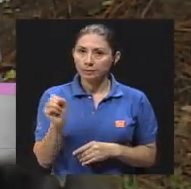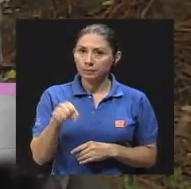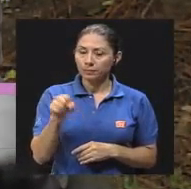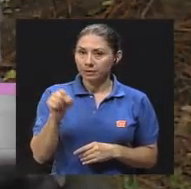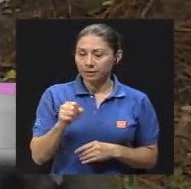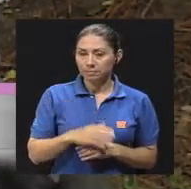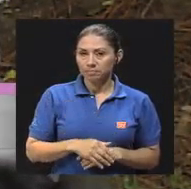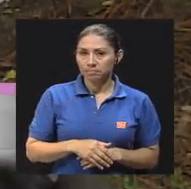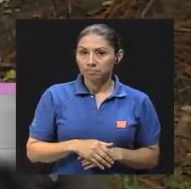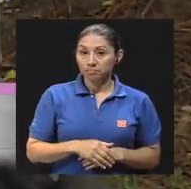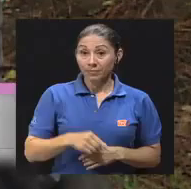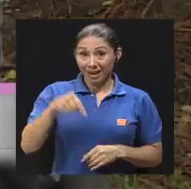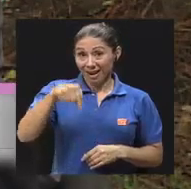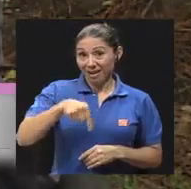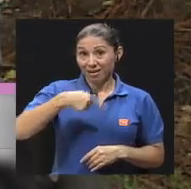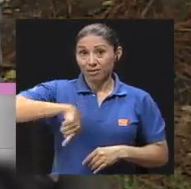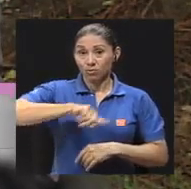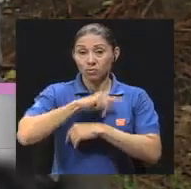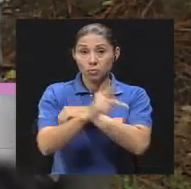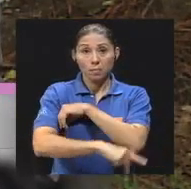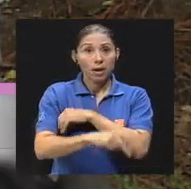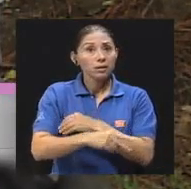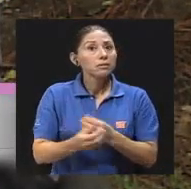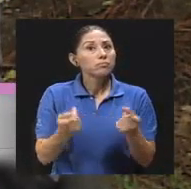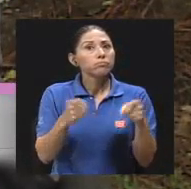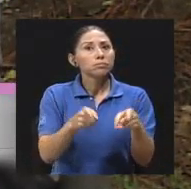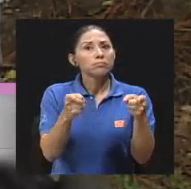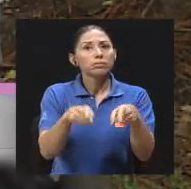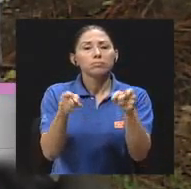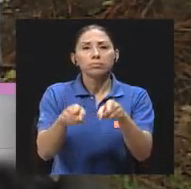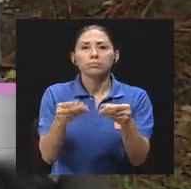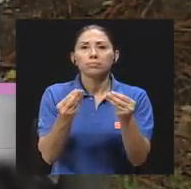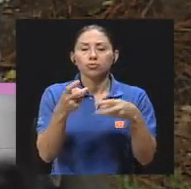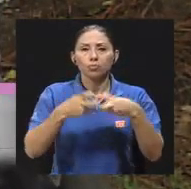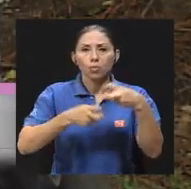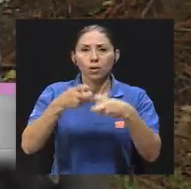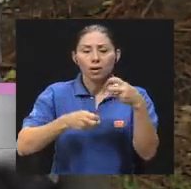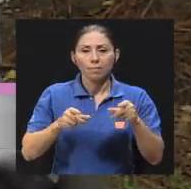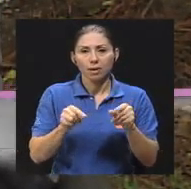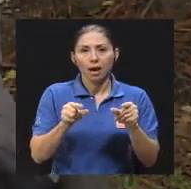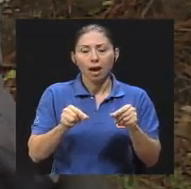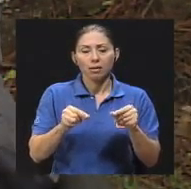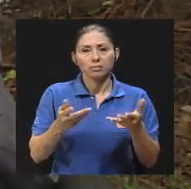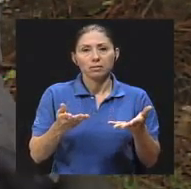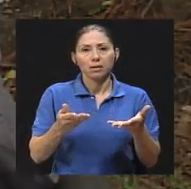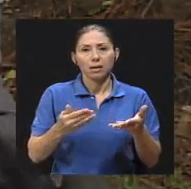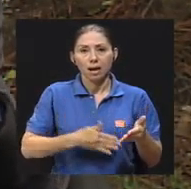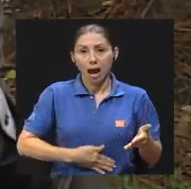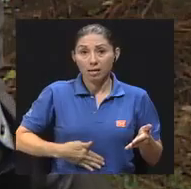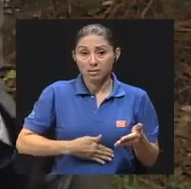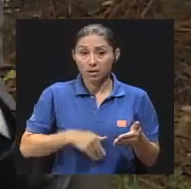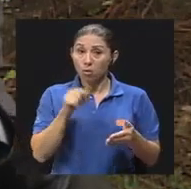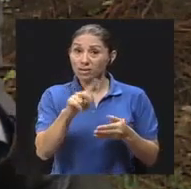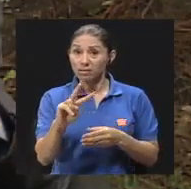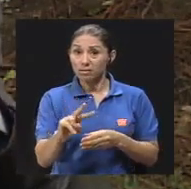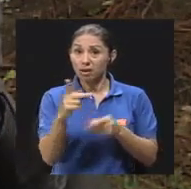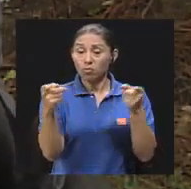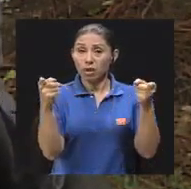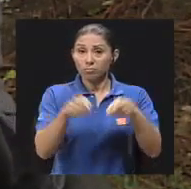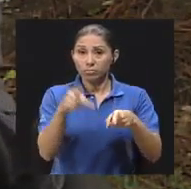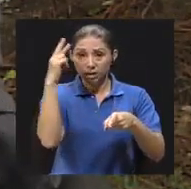La aspiración ideal en nuestro país, que tenemos el problema de cáncer gástrico, que es la segunda causa de